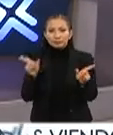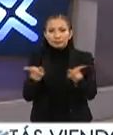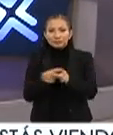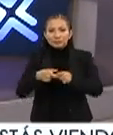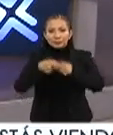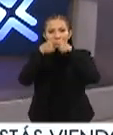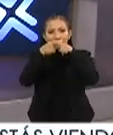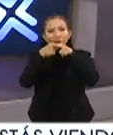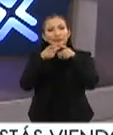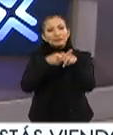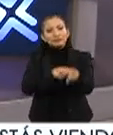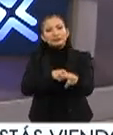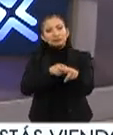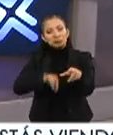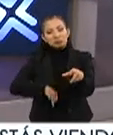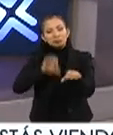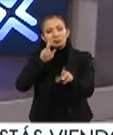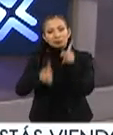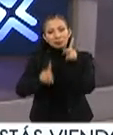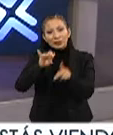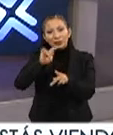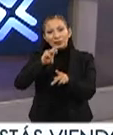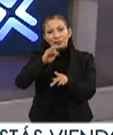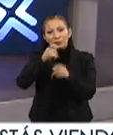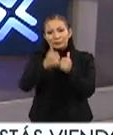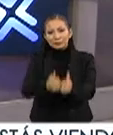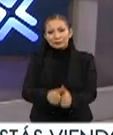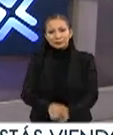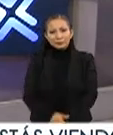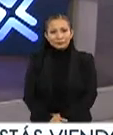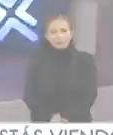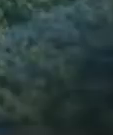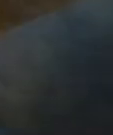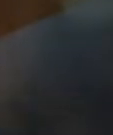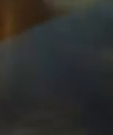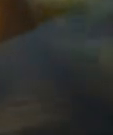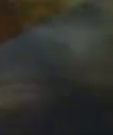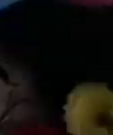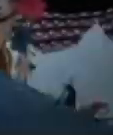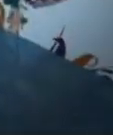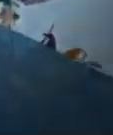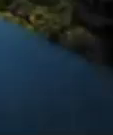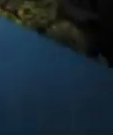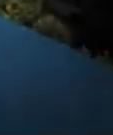hacer una breve pausa, seguimos con esta interesante charla en Interfaz, no se vayan.